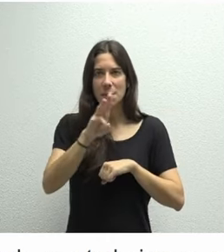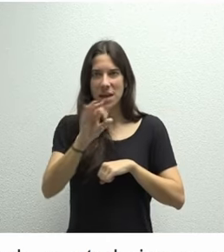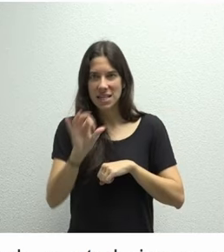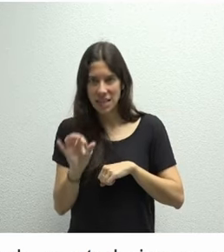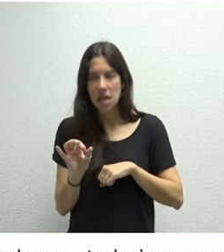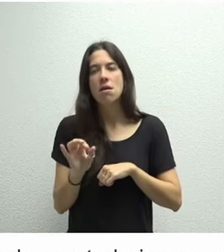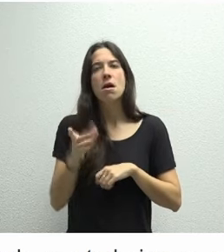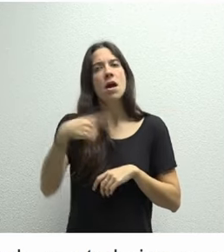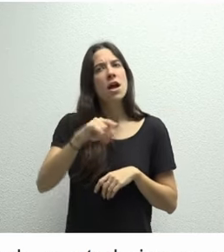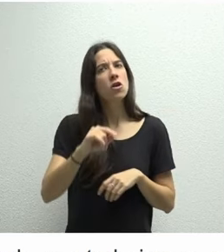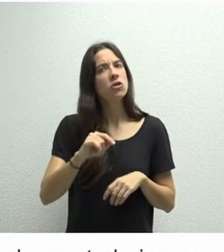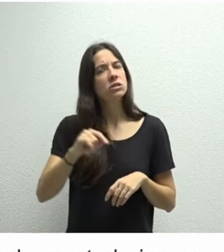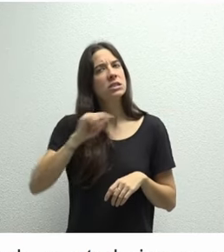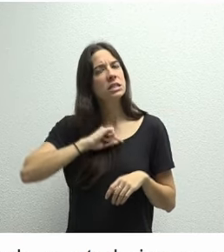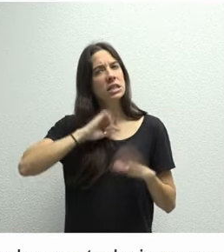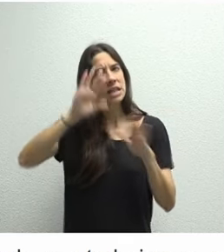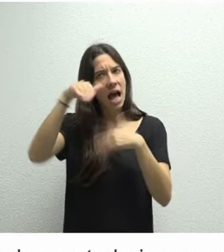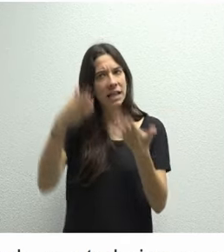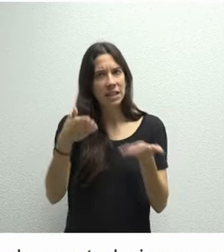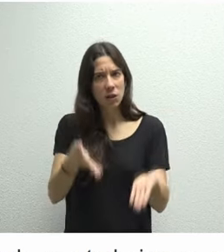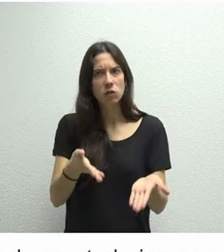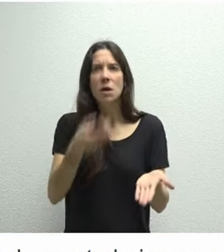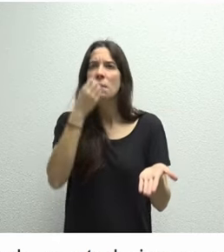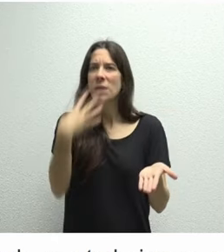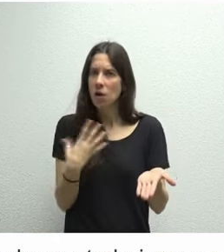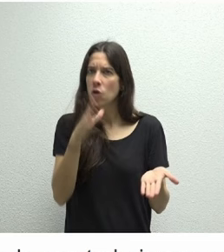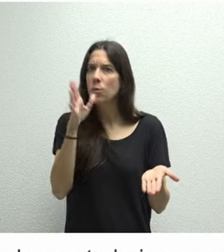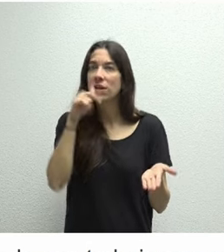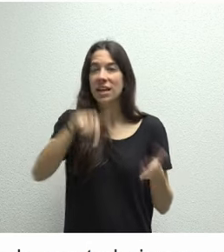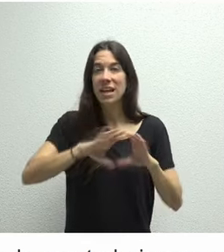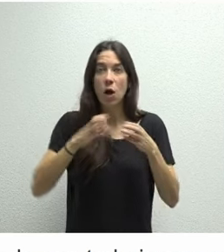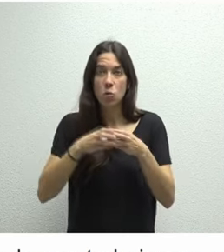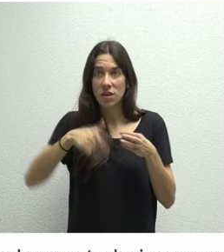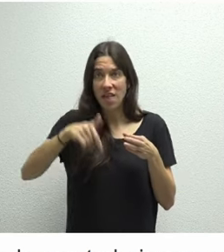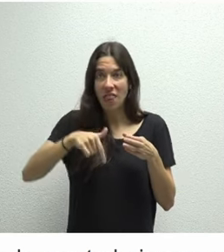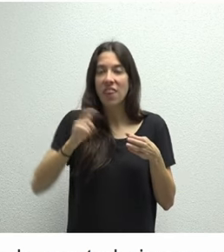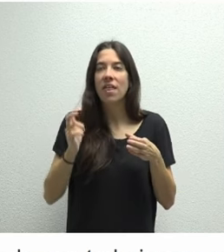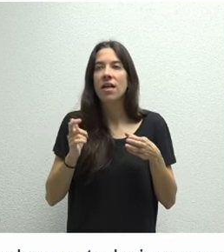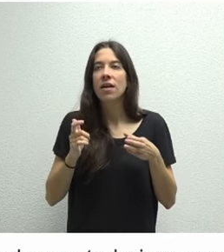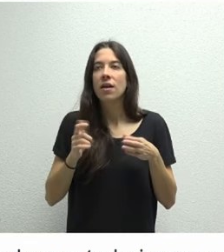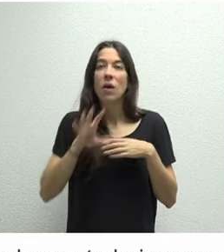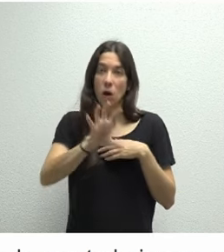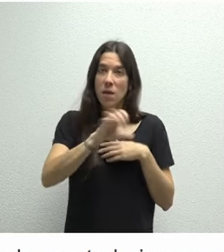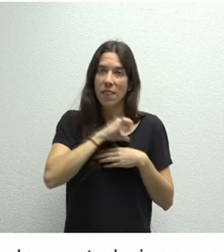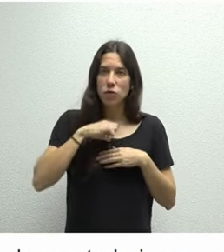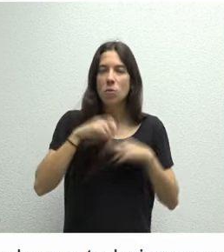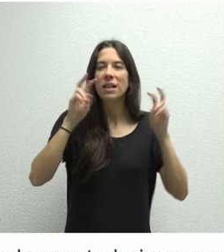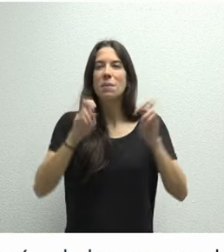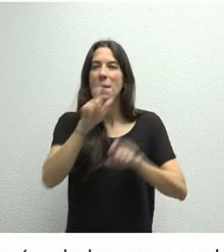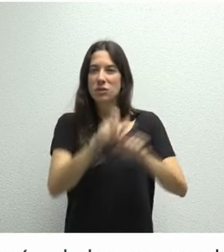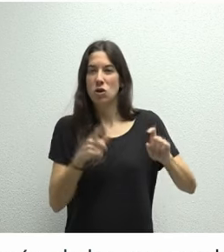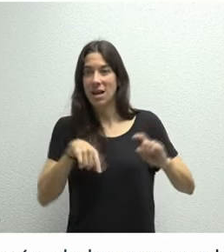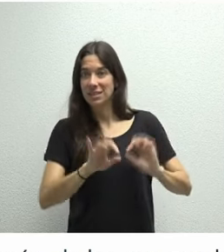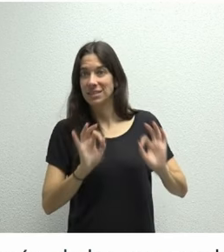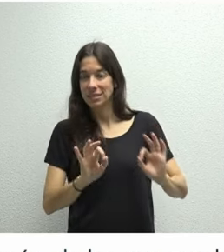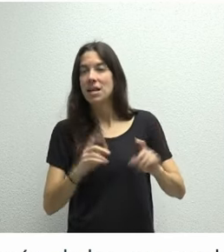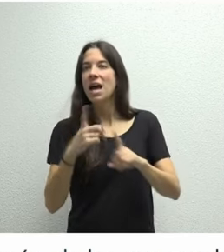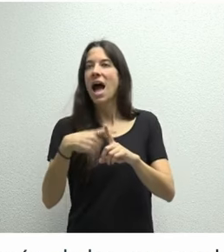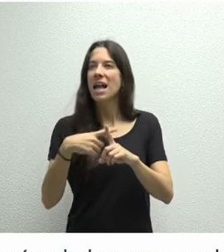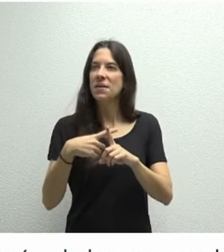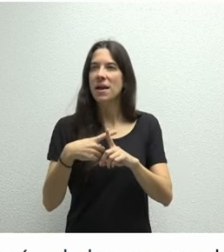verse mejor atendidos porque bueno por lo menos en nuestra comunidad el tema de estas personas quizá a nivel de